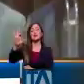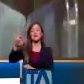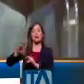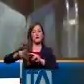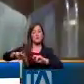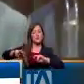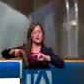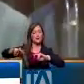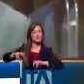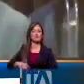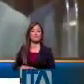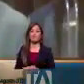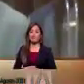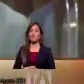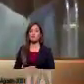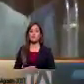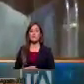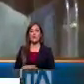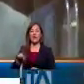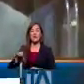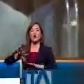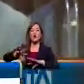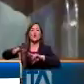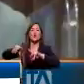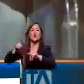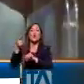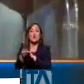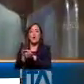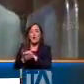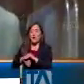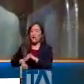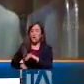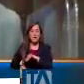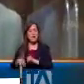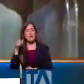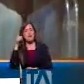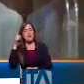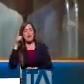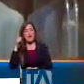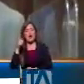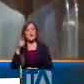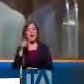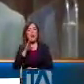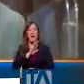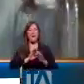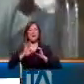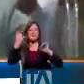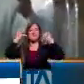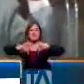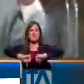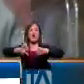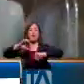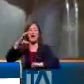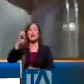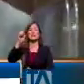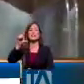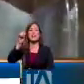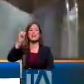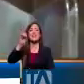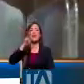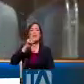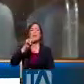asambleísta. Aquí el único mafioso por su proceder y comportamiento es usted, Celi